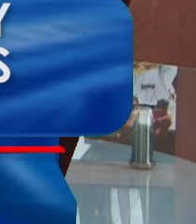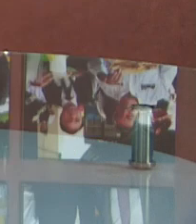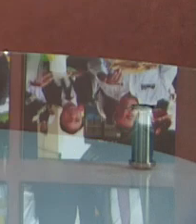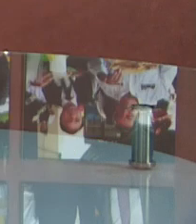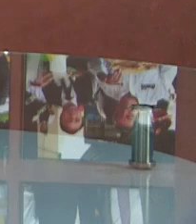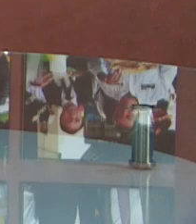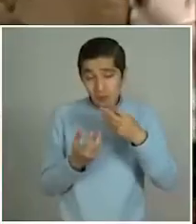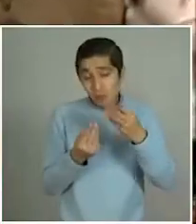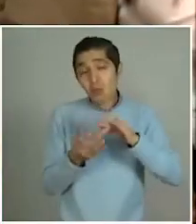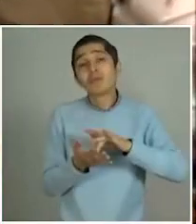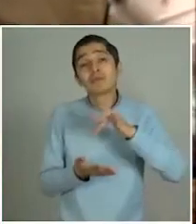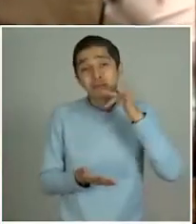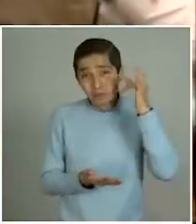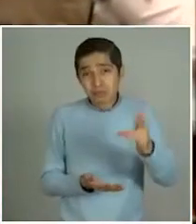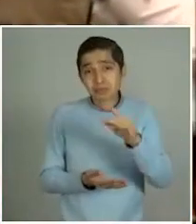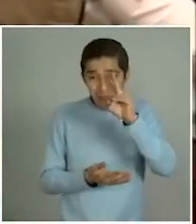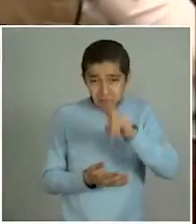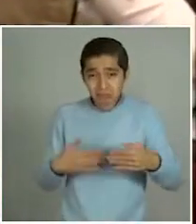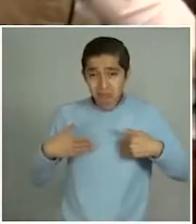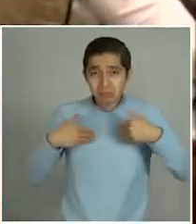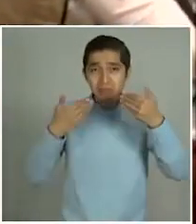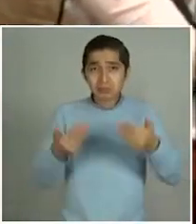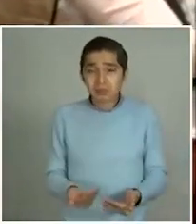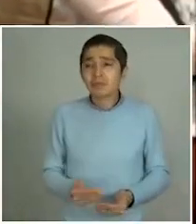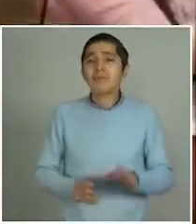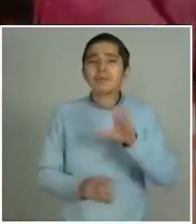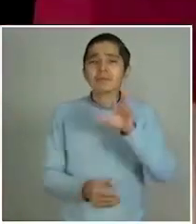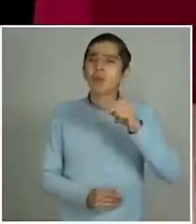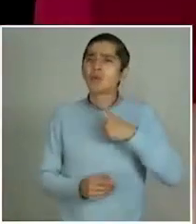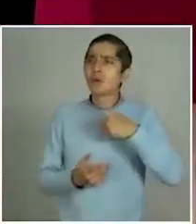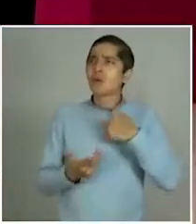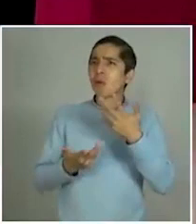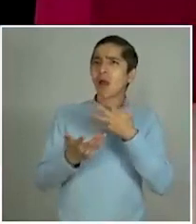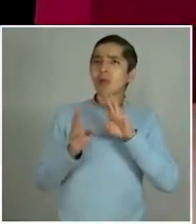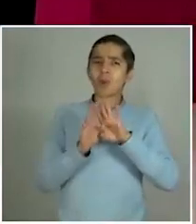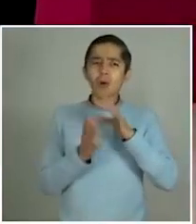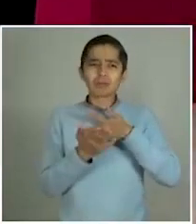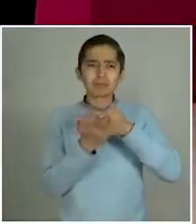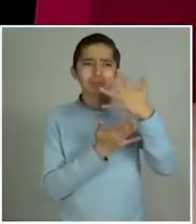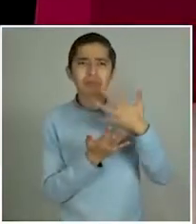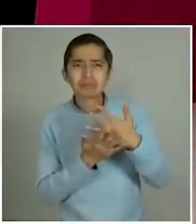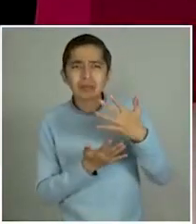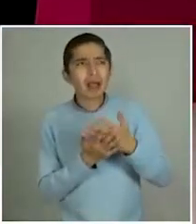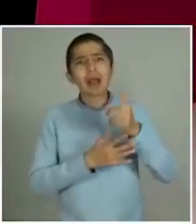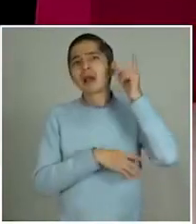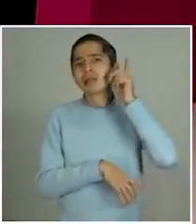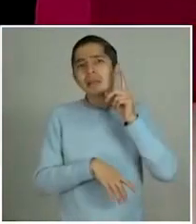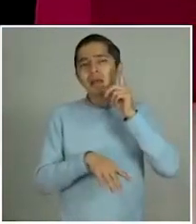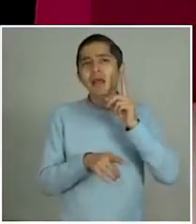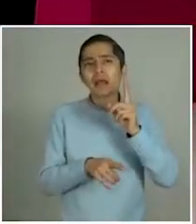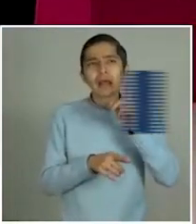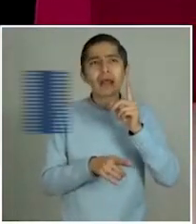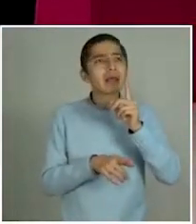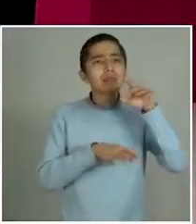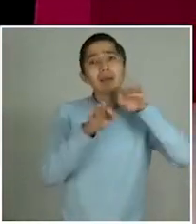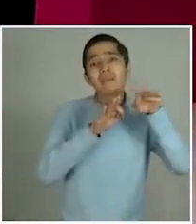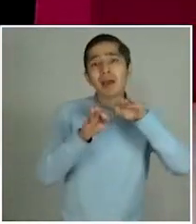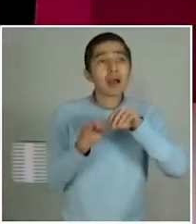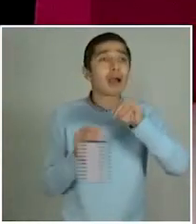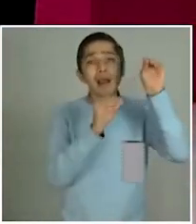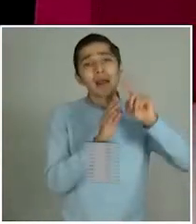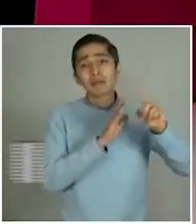Pátzcuaro. Y no es un tema que a mí me gusta presumir de que nuestros hermanos se van a trabajar ahí y nos manden dinero,